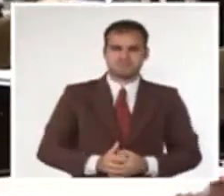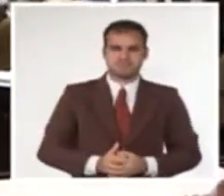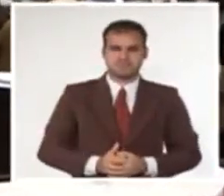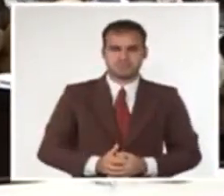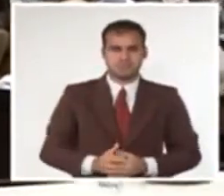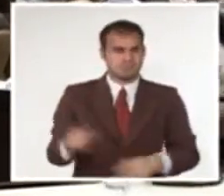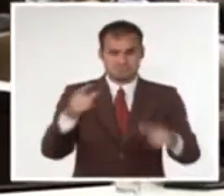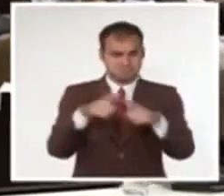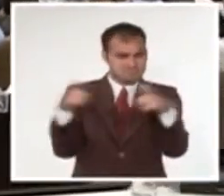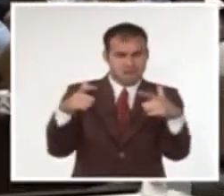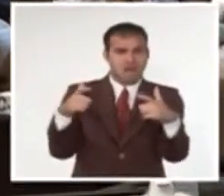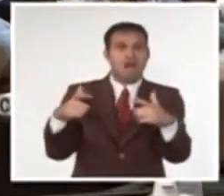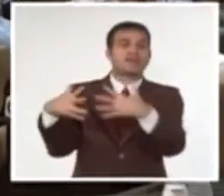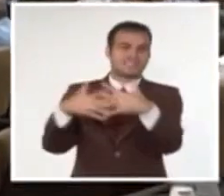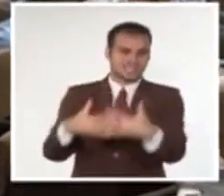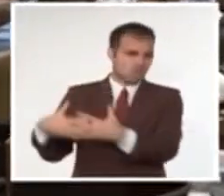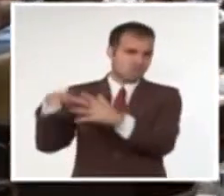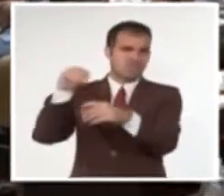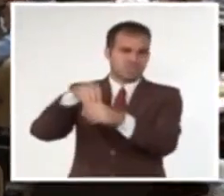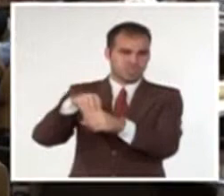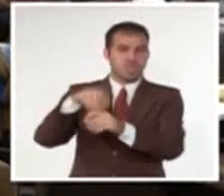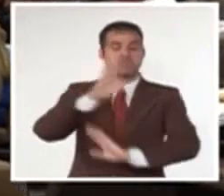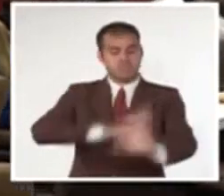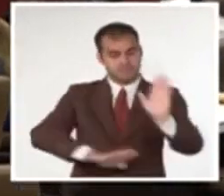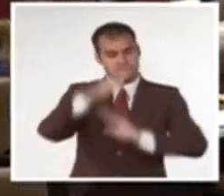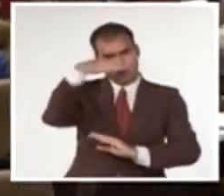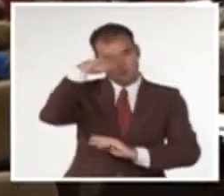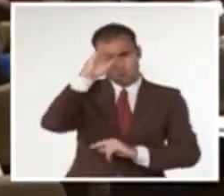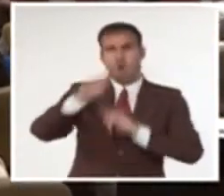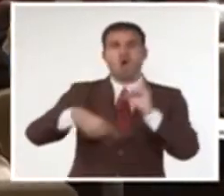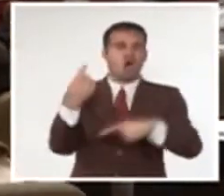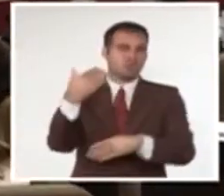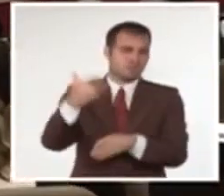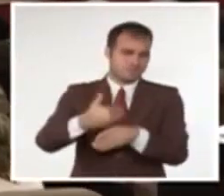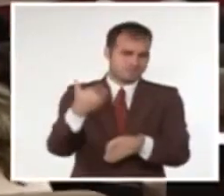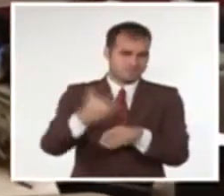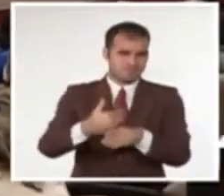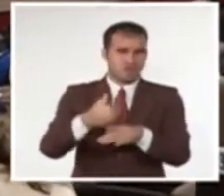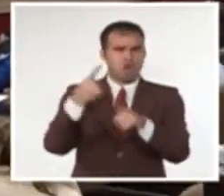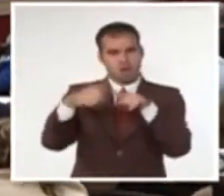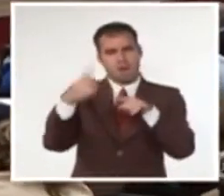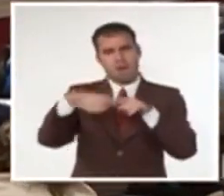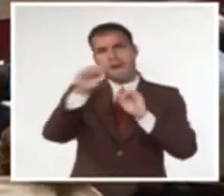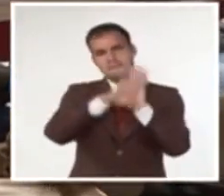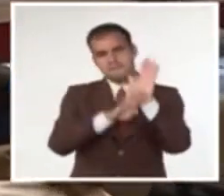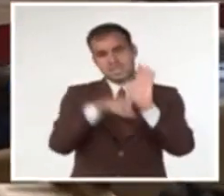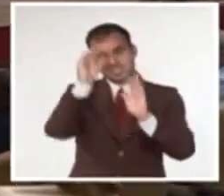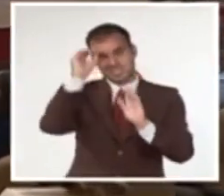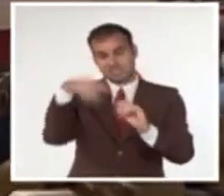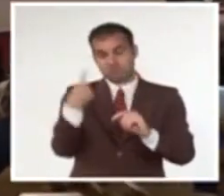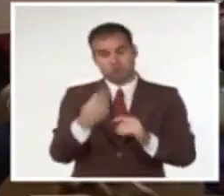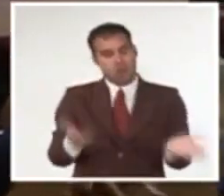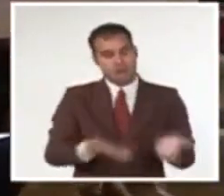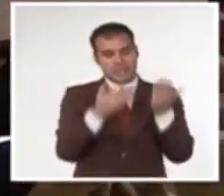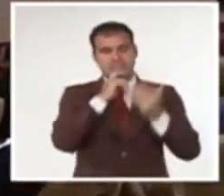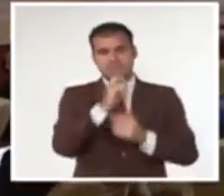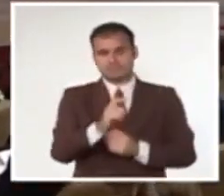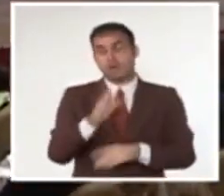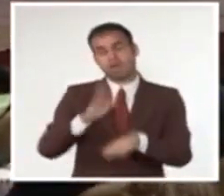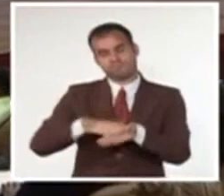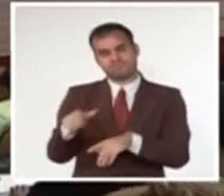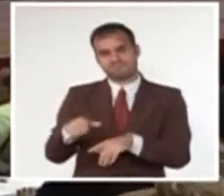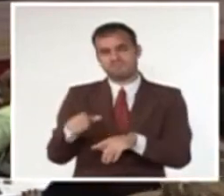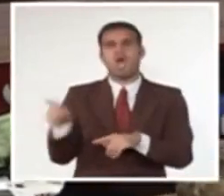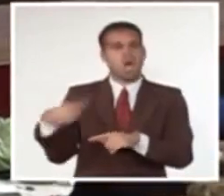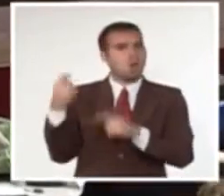Unidos, en defensa de Cuba, en contra del bloqueo y del resto de las medidas que obstaculizan el desarrollo del país y a favor